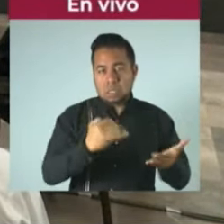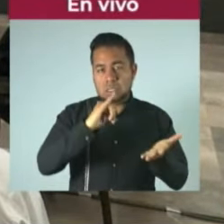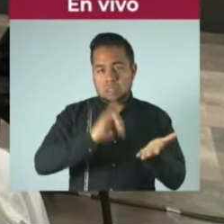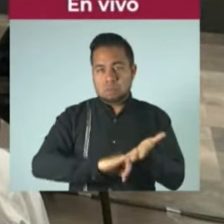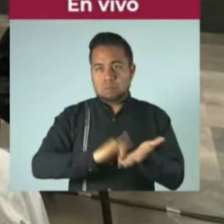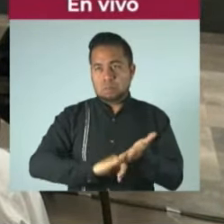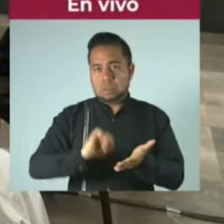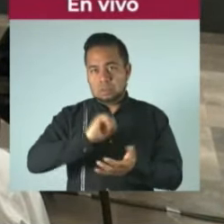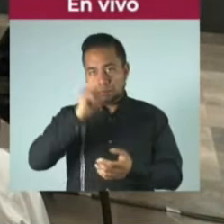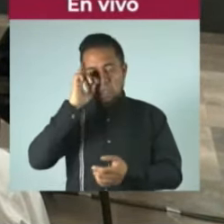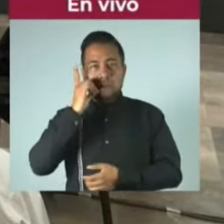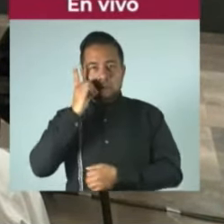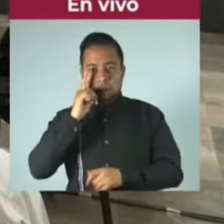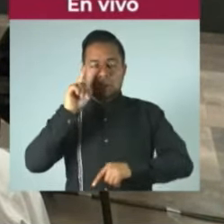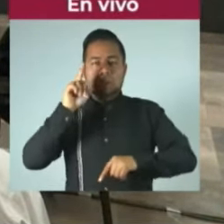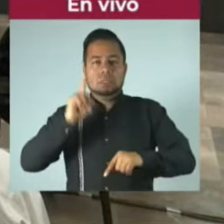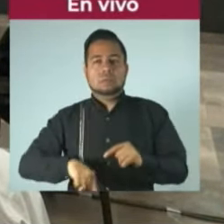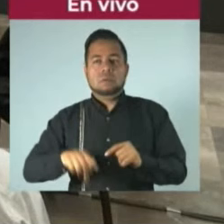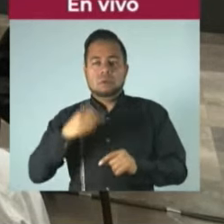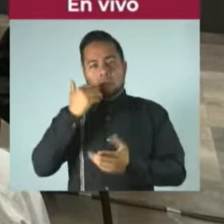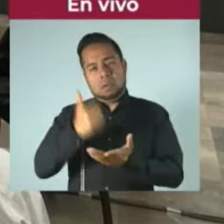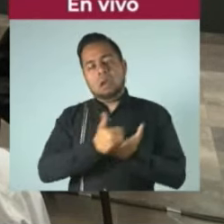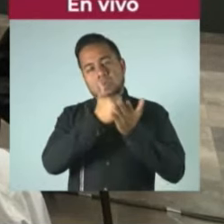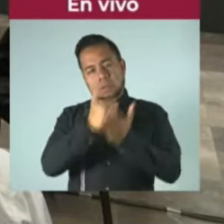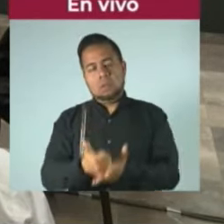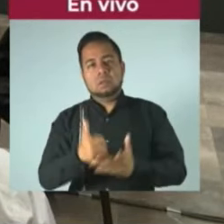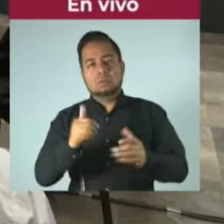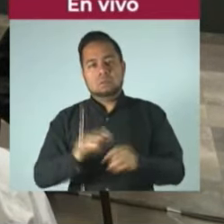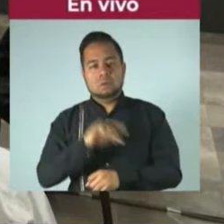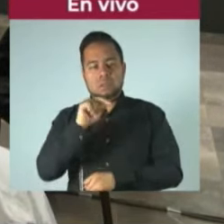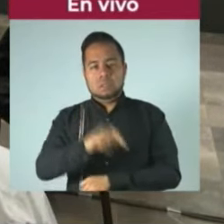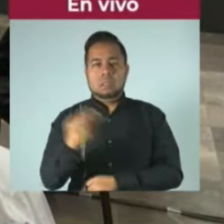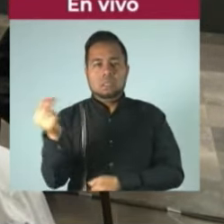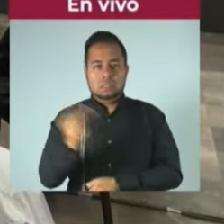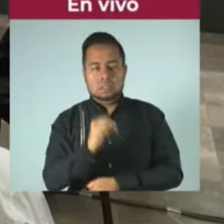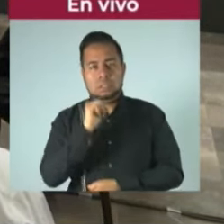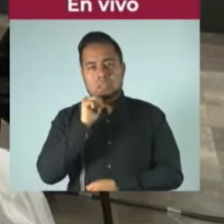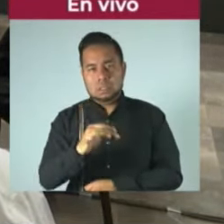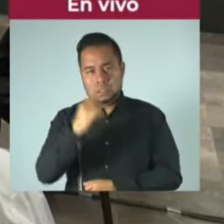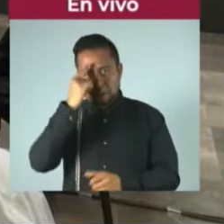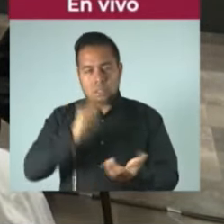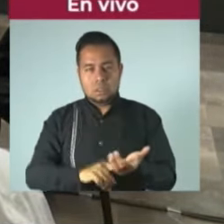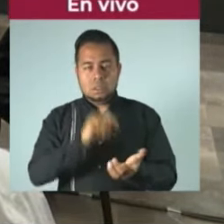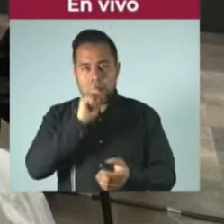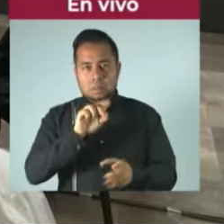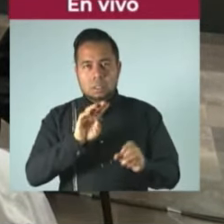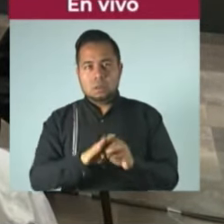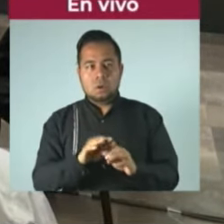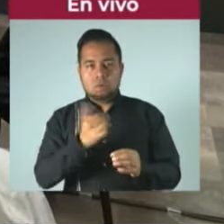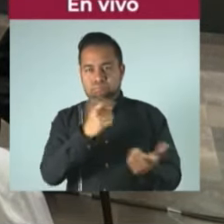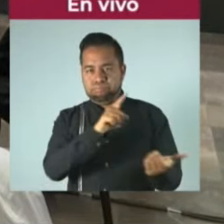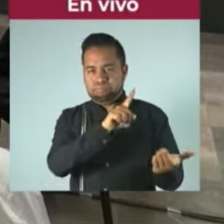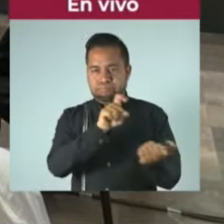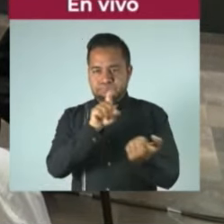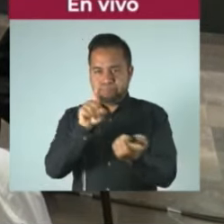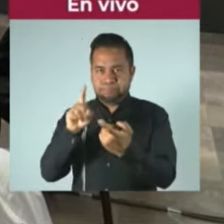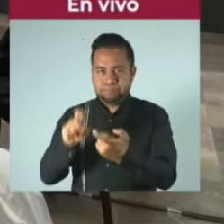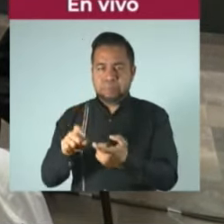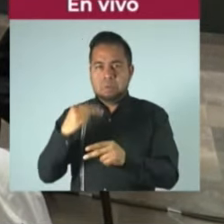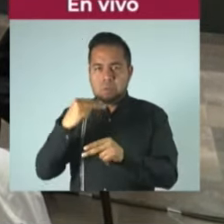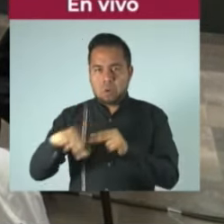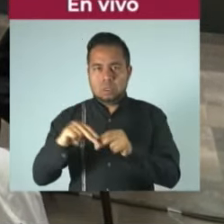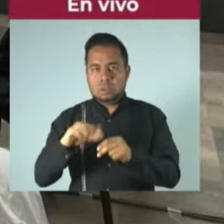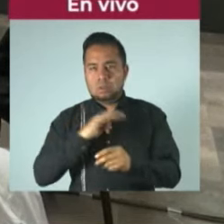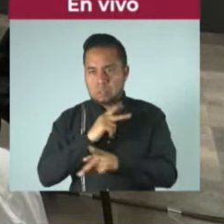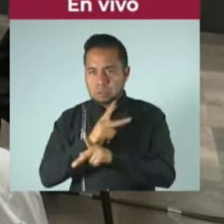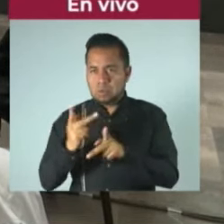quitaron al mezcal pero siguen pidiendo ayuda porque pues s requieren creo que también con todo lo que se recaba de entradas podrían apoyarse a